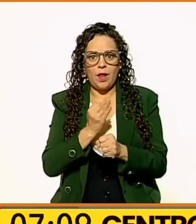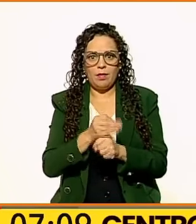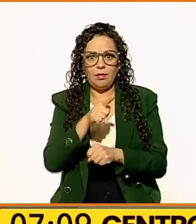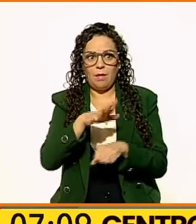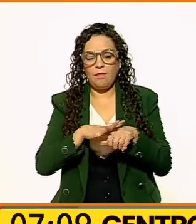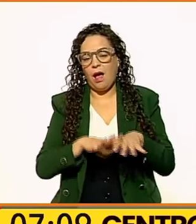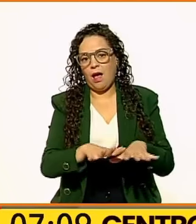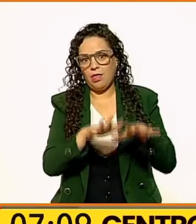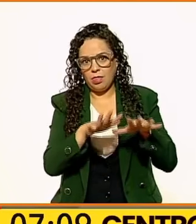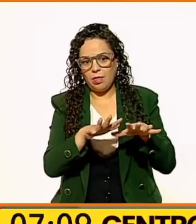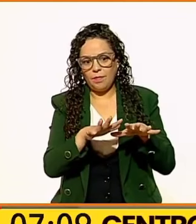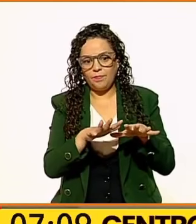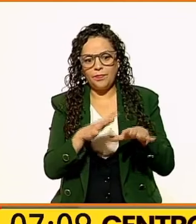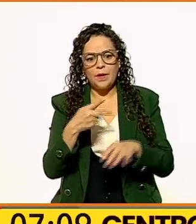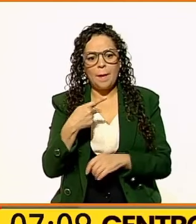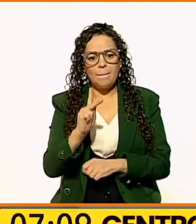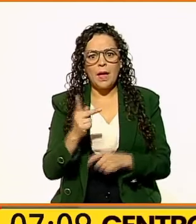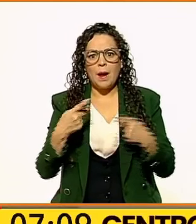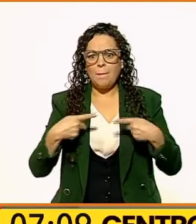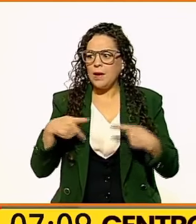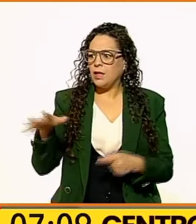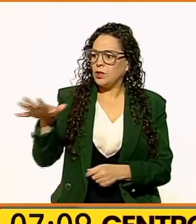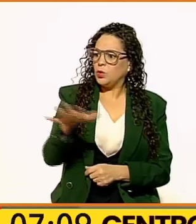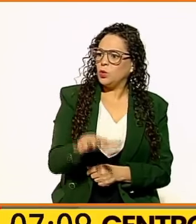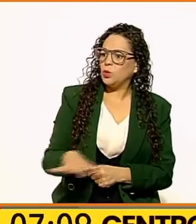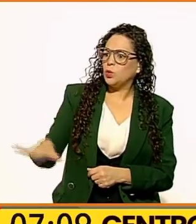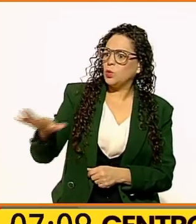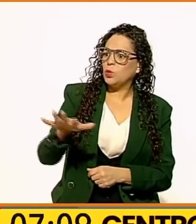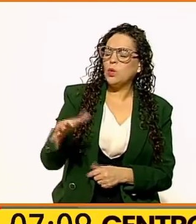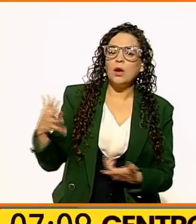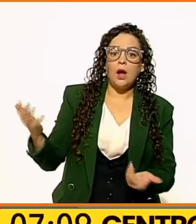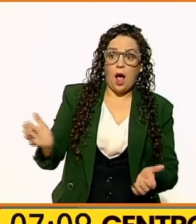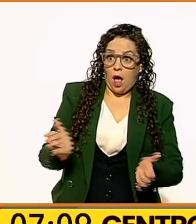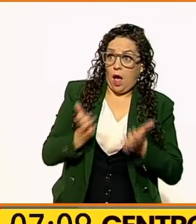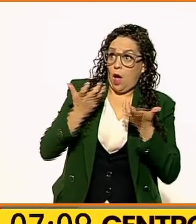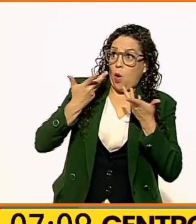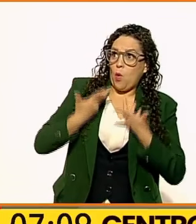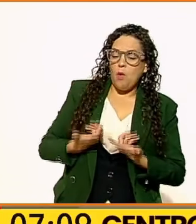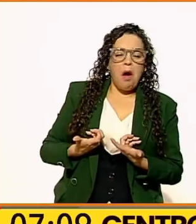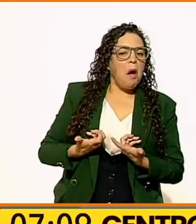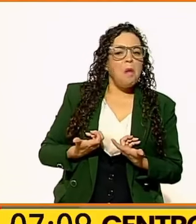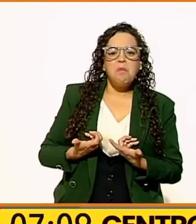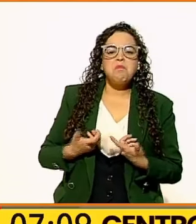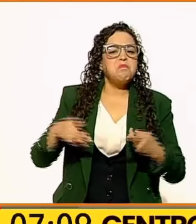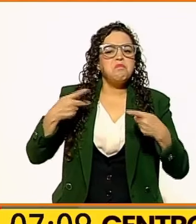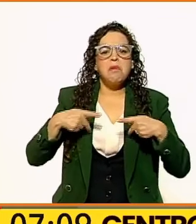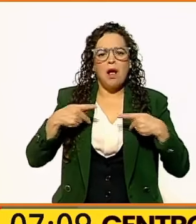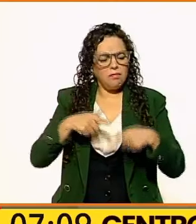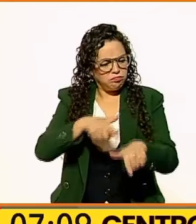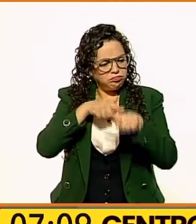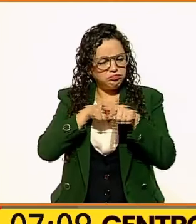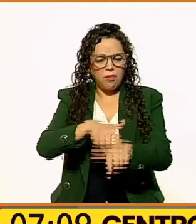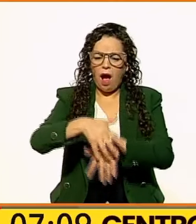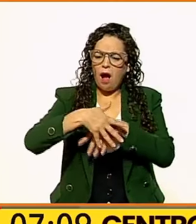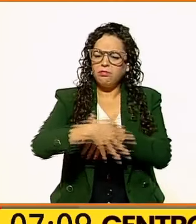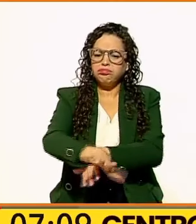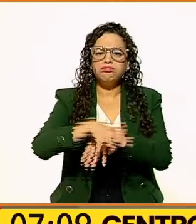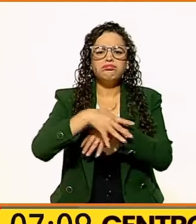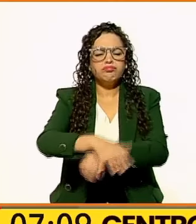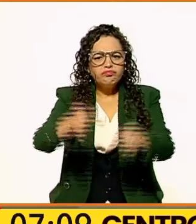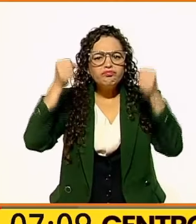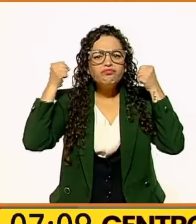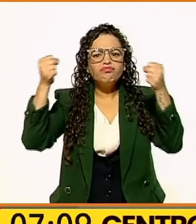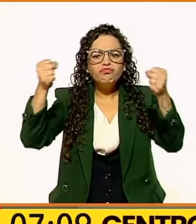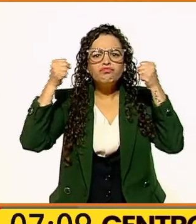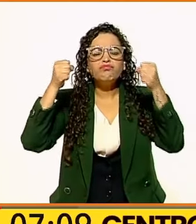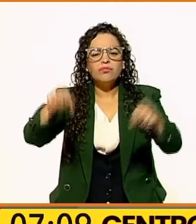todo el efecto en la ciudadanía, porque las manifestaciones continúan, manifestaciones masivas, incluso pues ya se han pronunciado